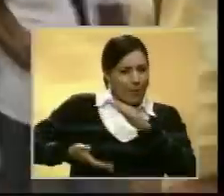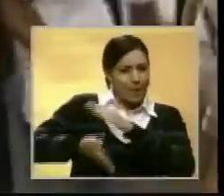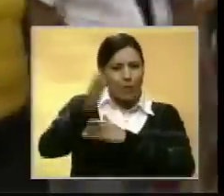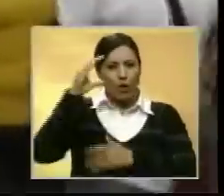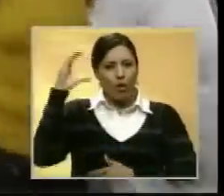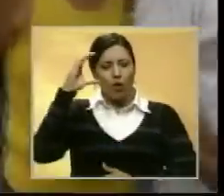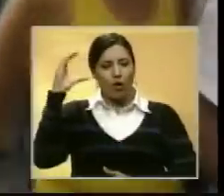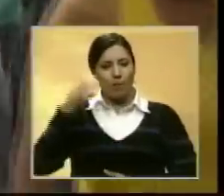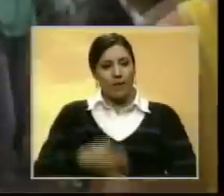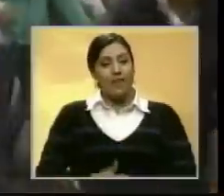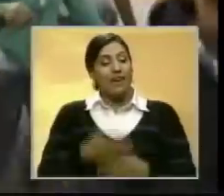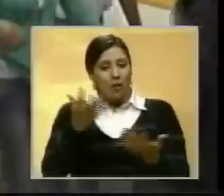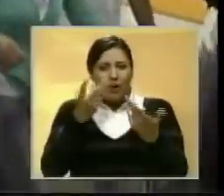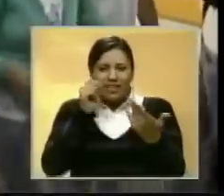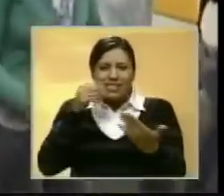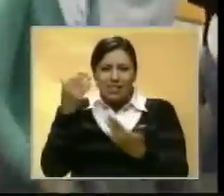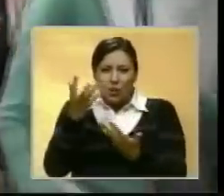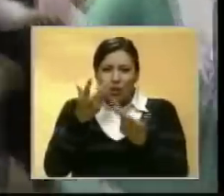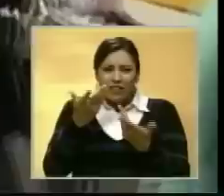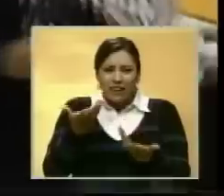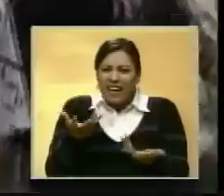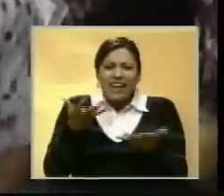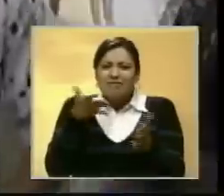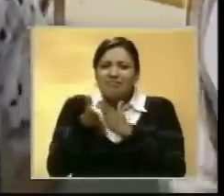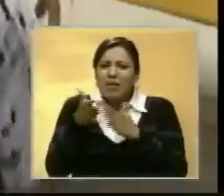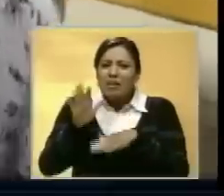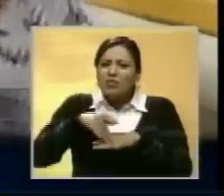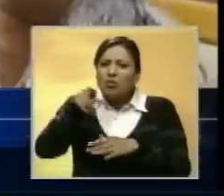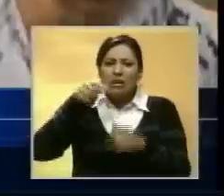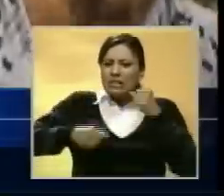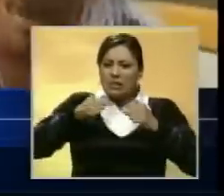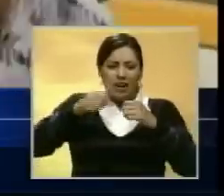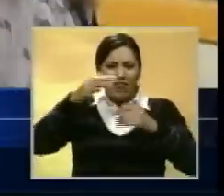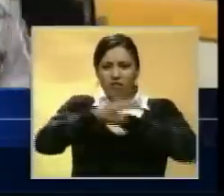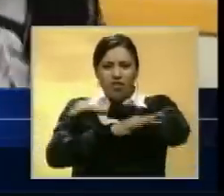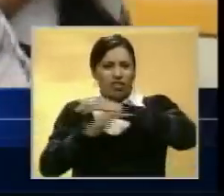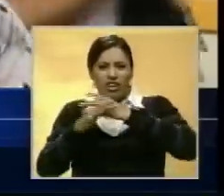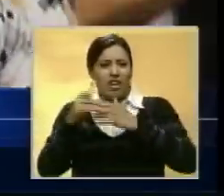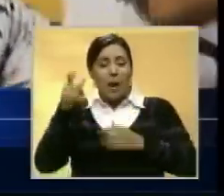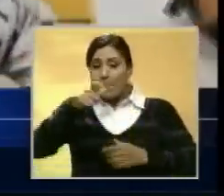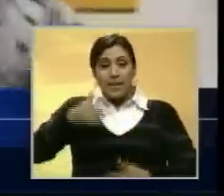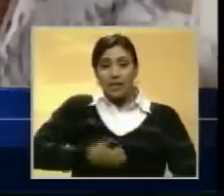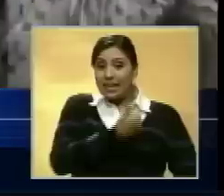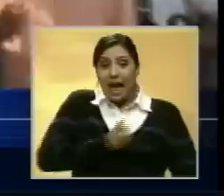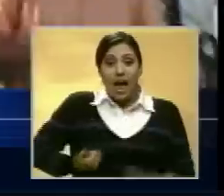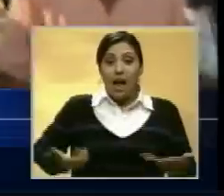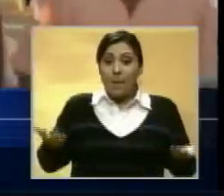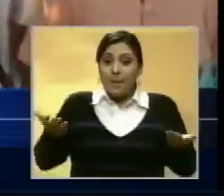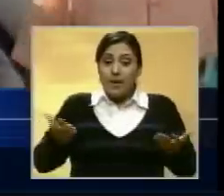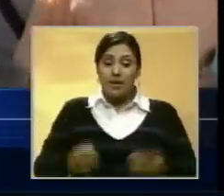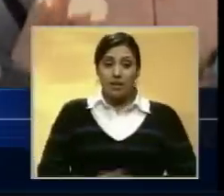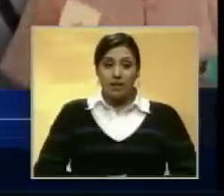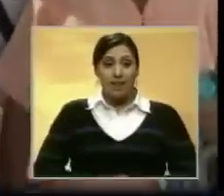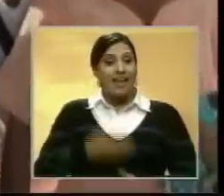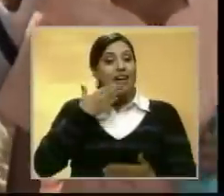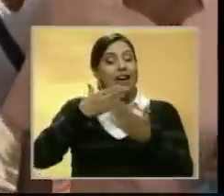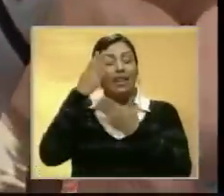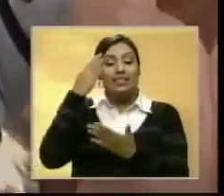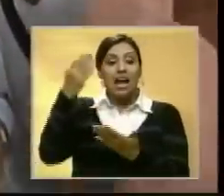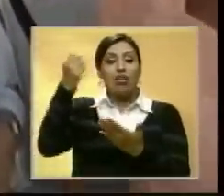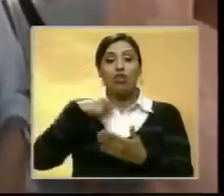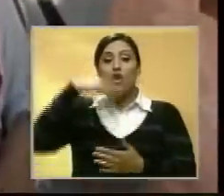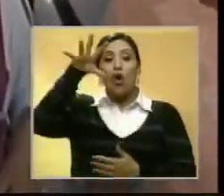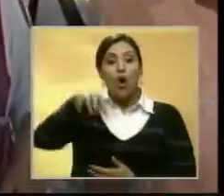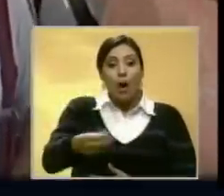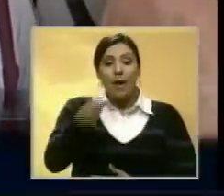Colombia. Cuénteme, señor. ¿Qué pasó? ¿Por qué pasaron por encima de las autoridades? La gente tiene hambre. Gracias a Dios para poder